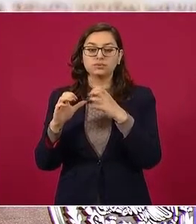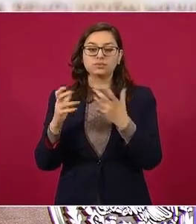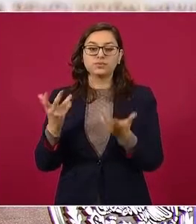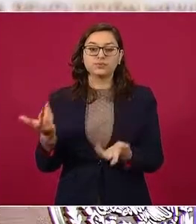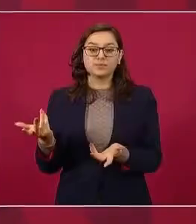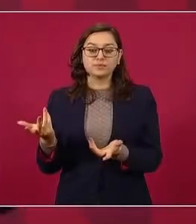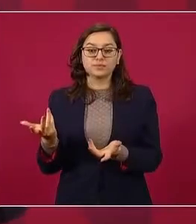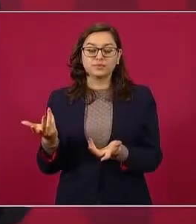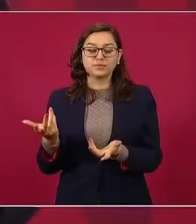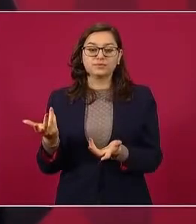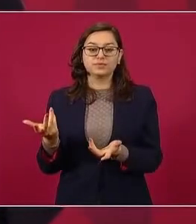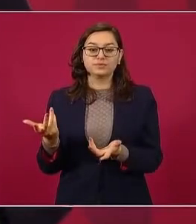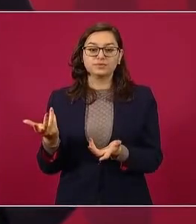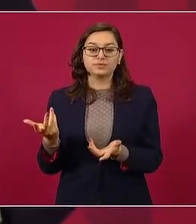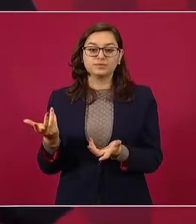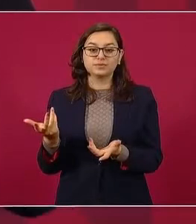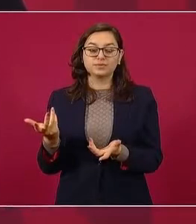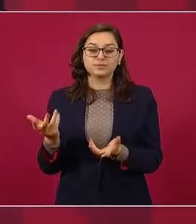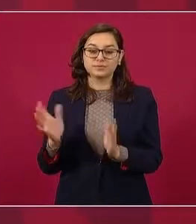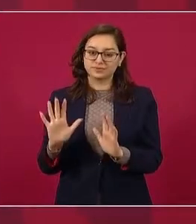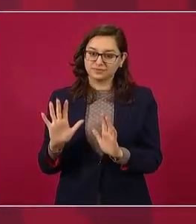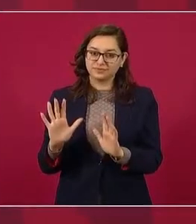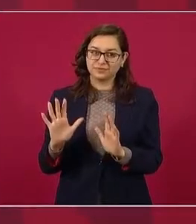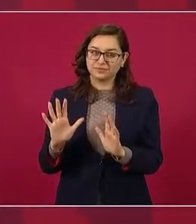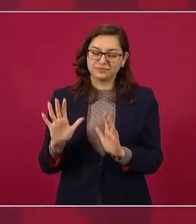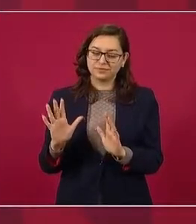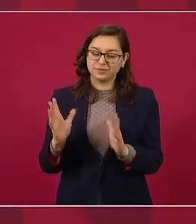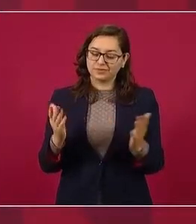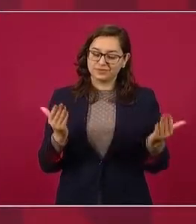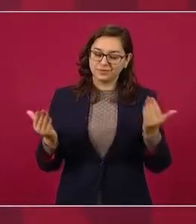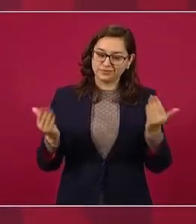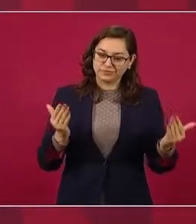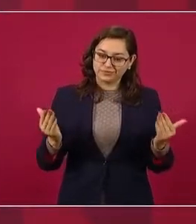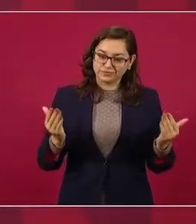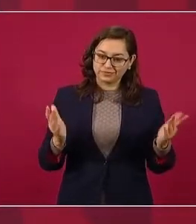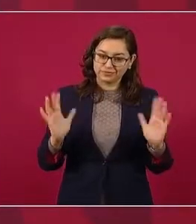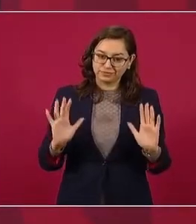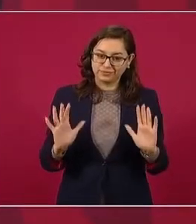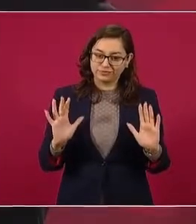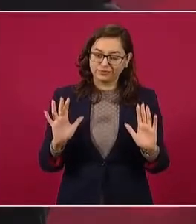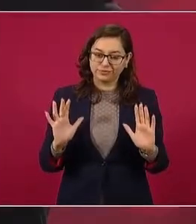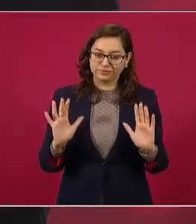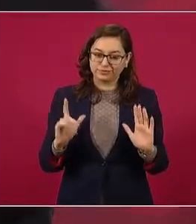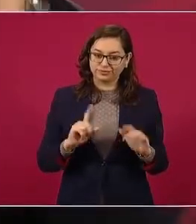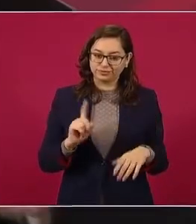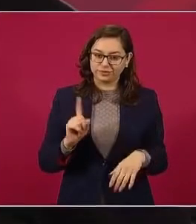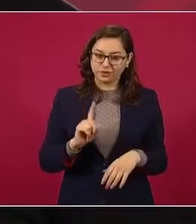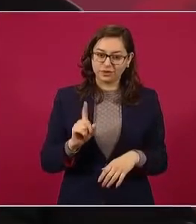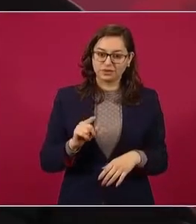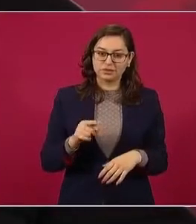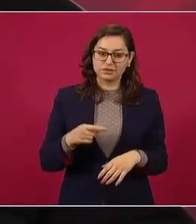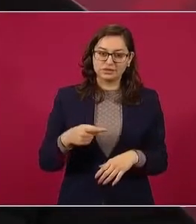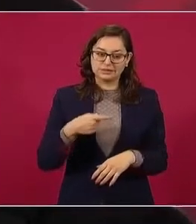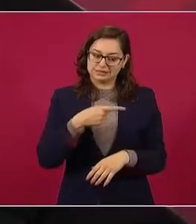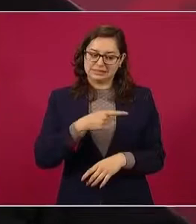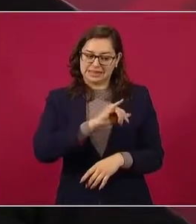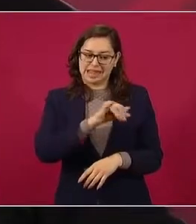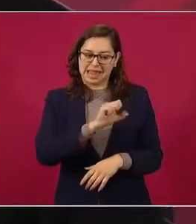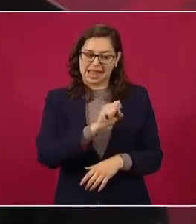Bueno, no se puede comparar, pero lo que es el cargo de Jesús,